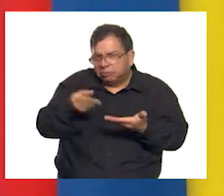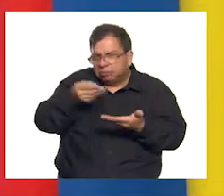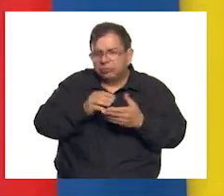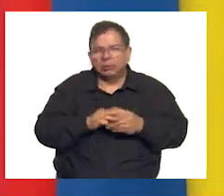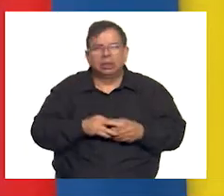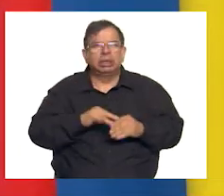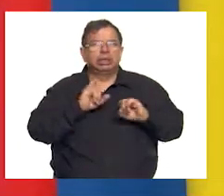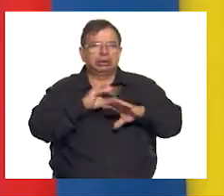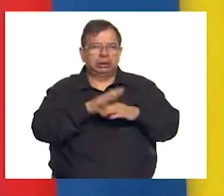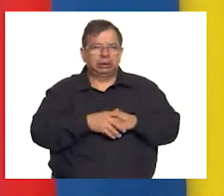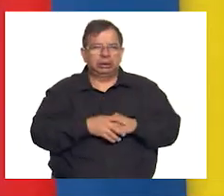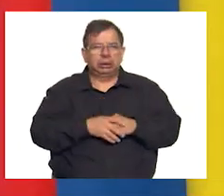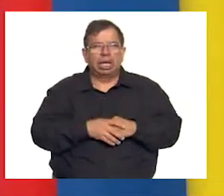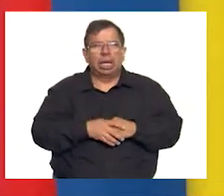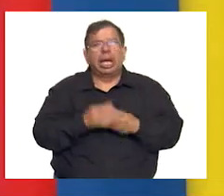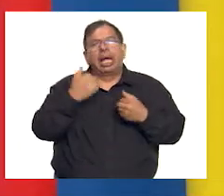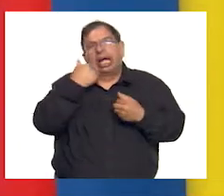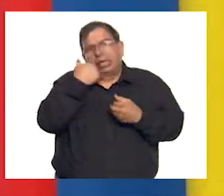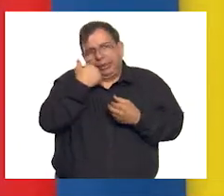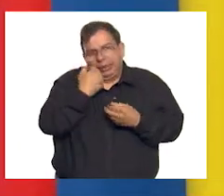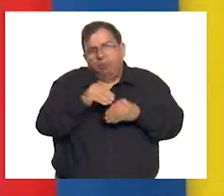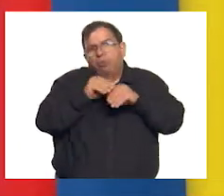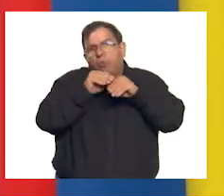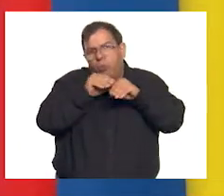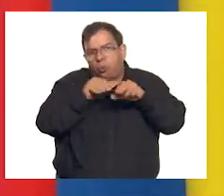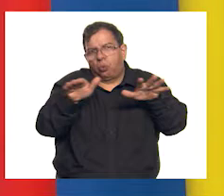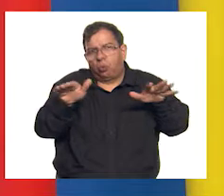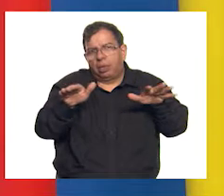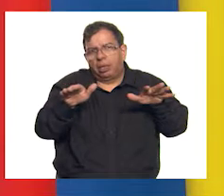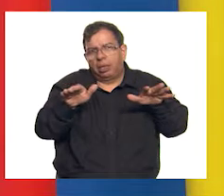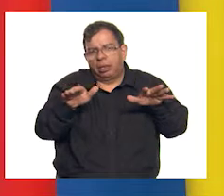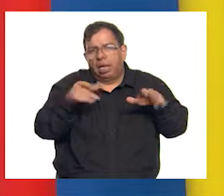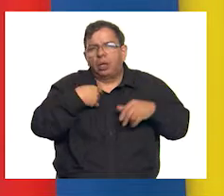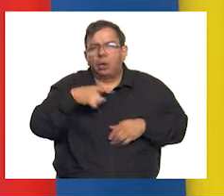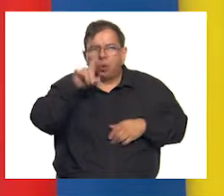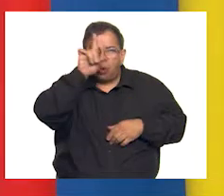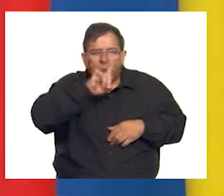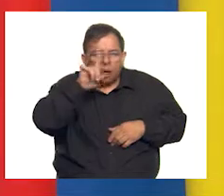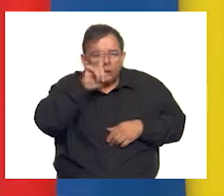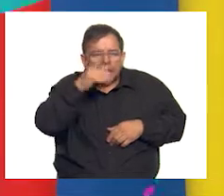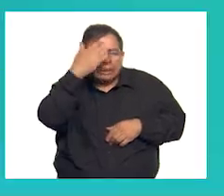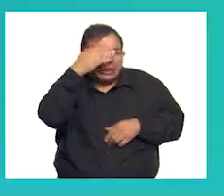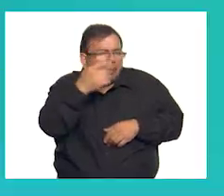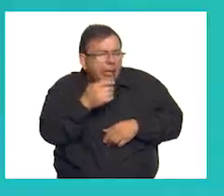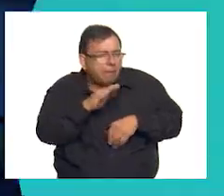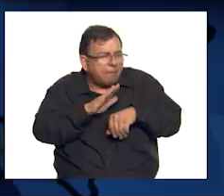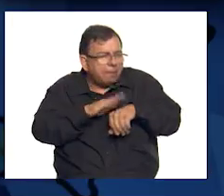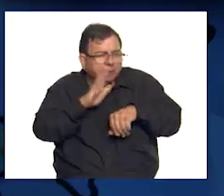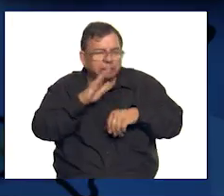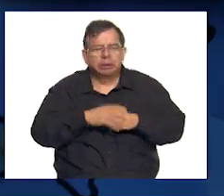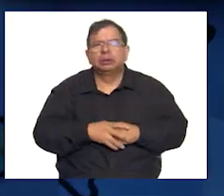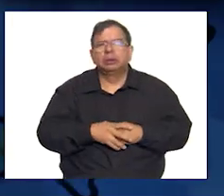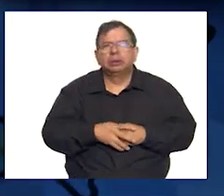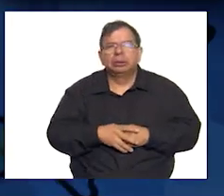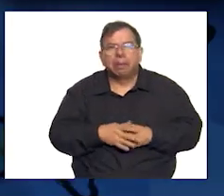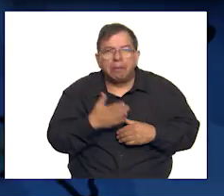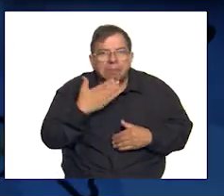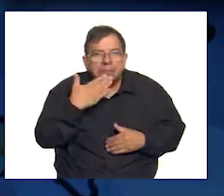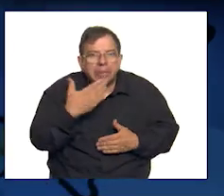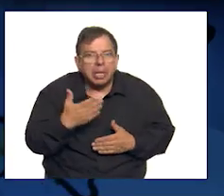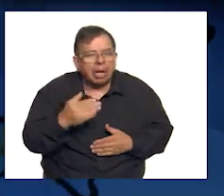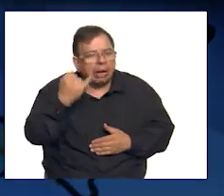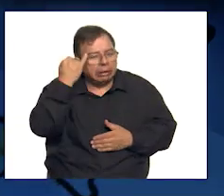como la idea es difundir, incluyo también una recomendación para saber un poco más. Excelente idea,